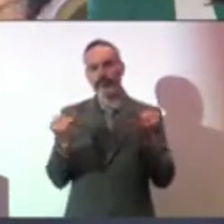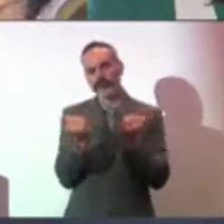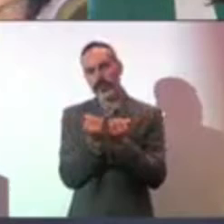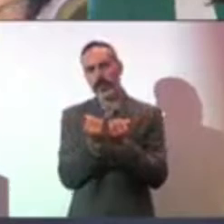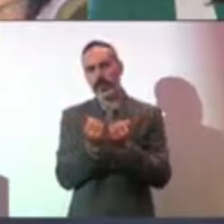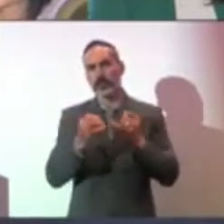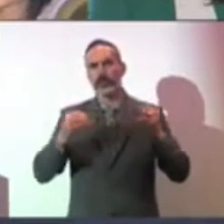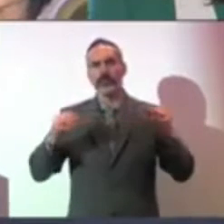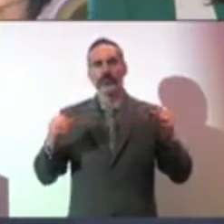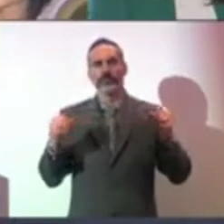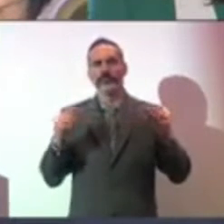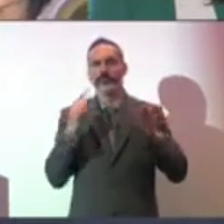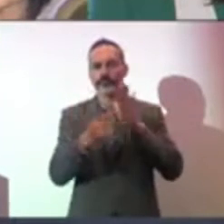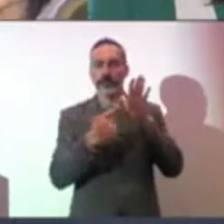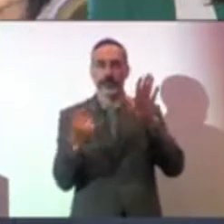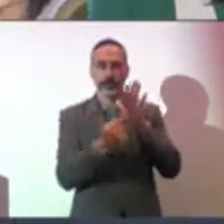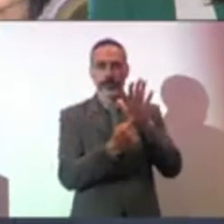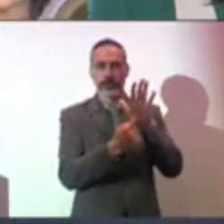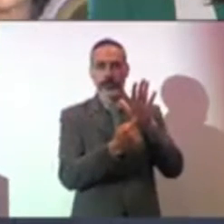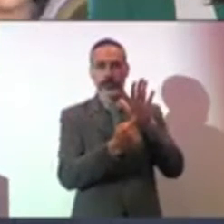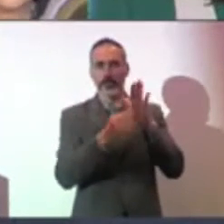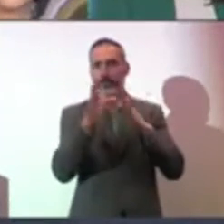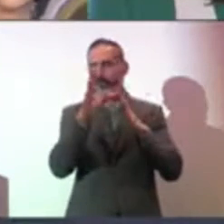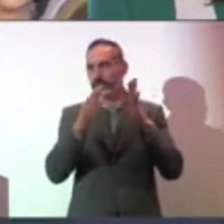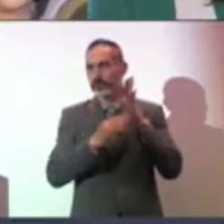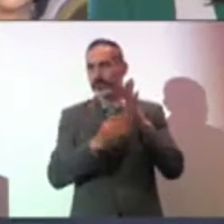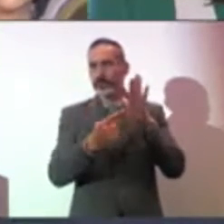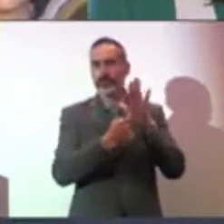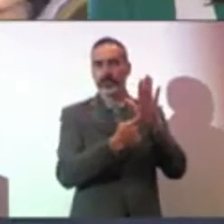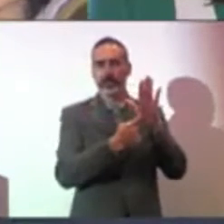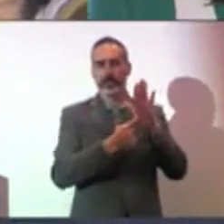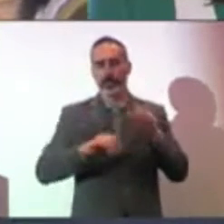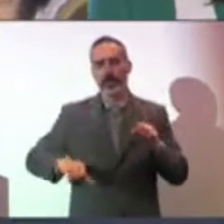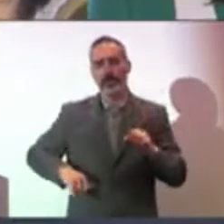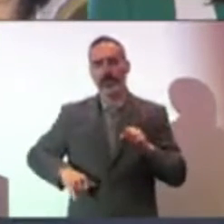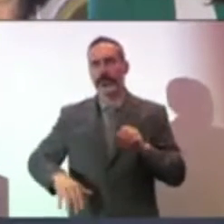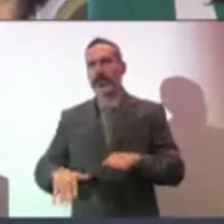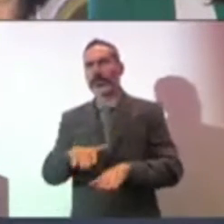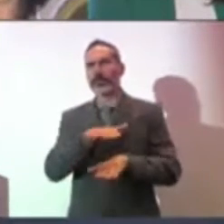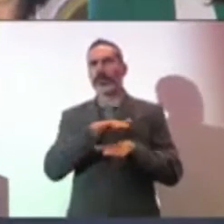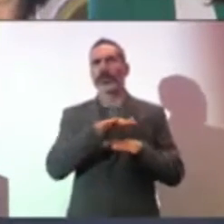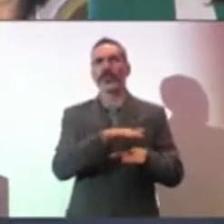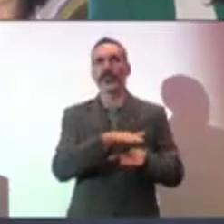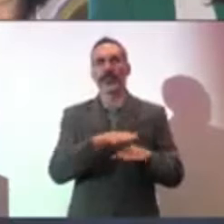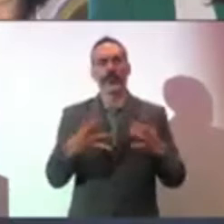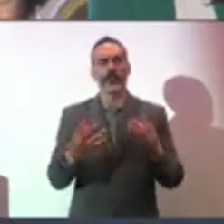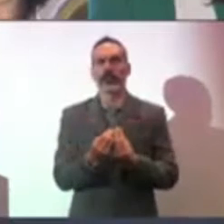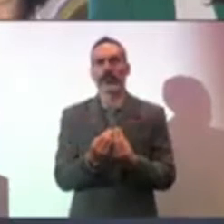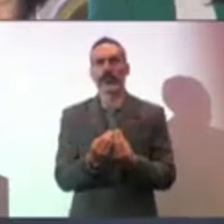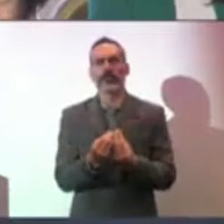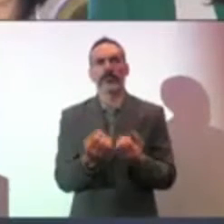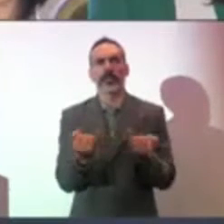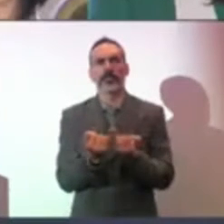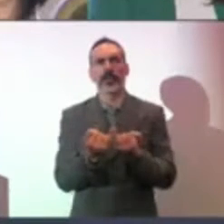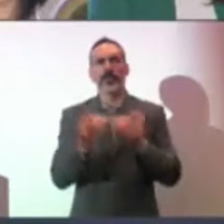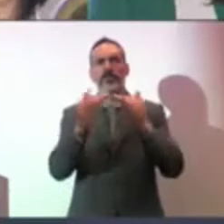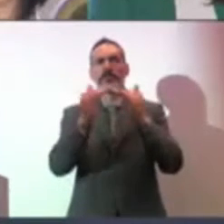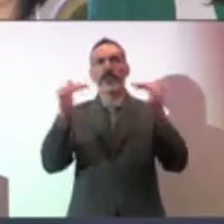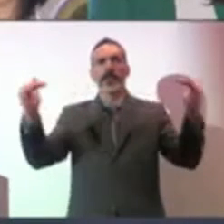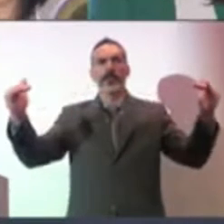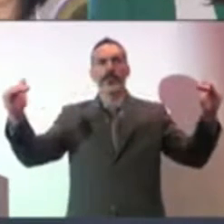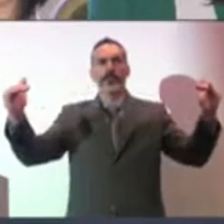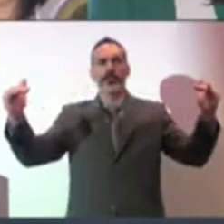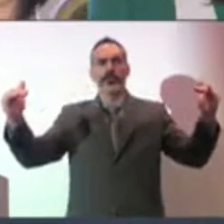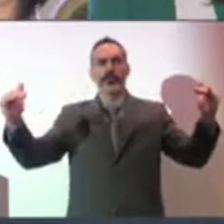nuestras instituciones, sobreponiendo el interés general a visiones parciales para alcanzar